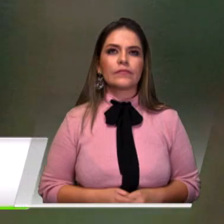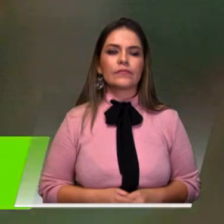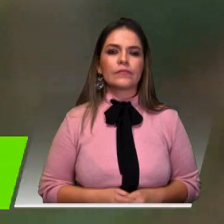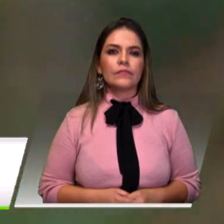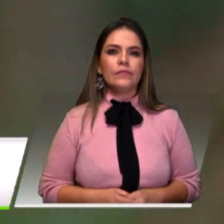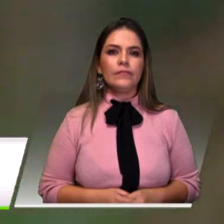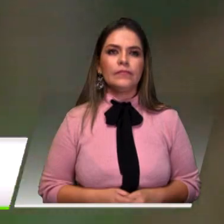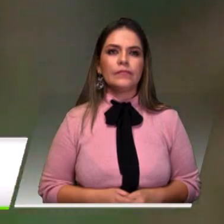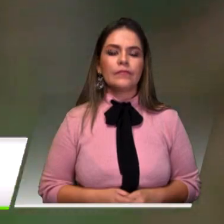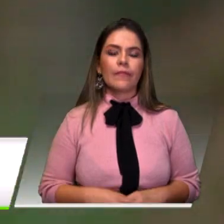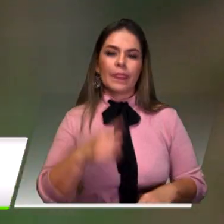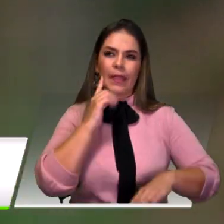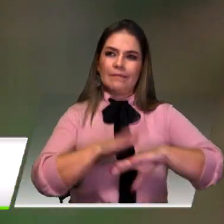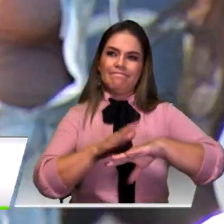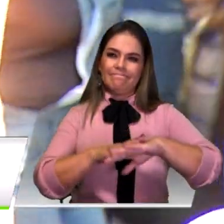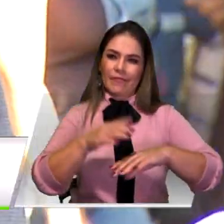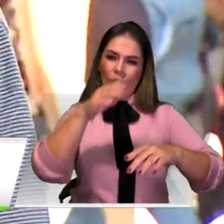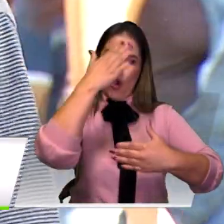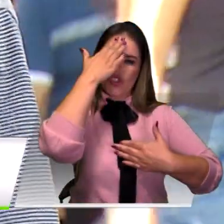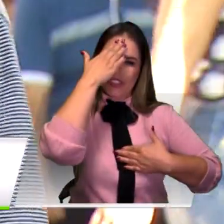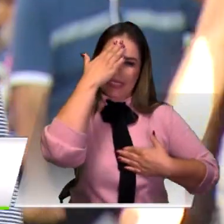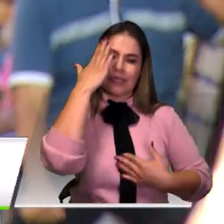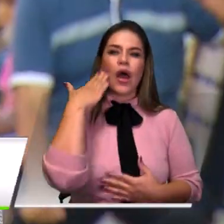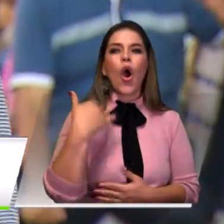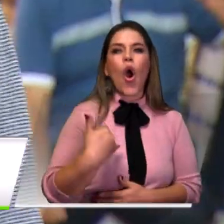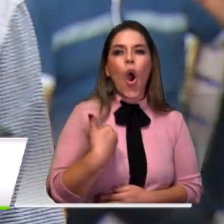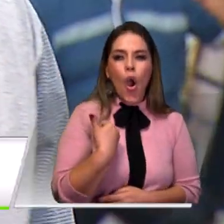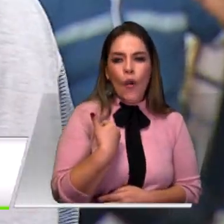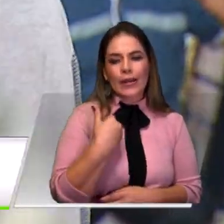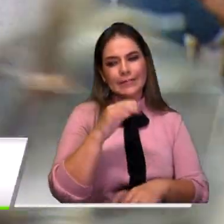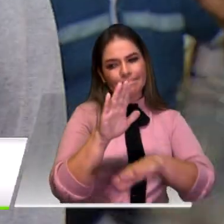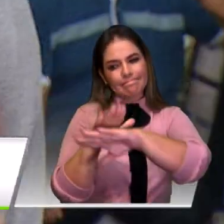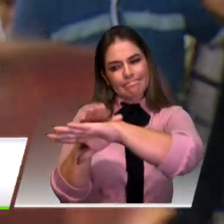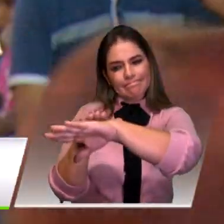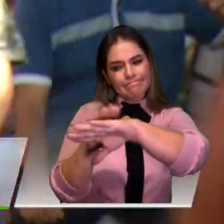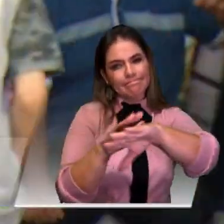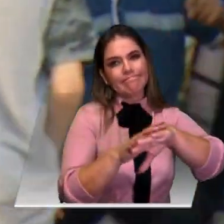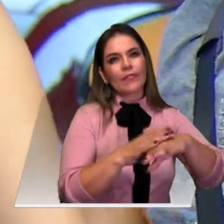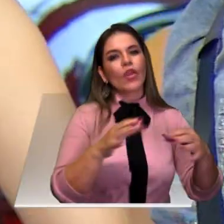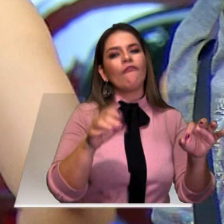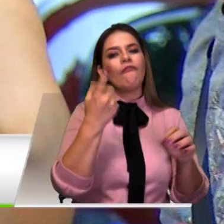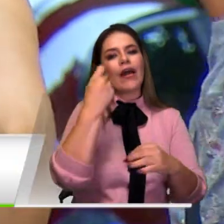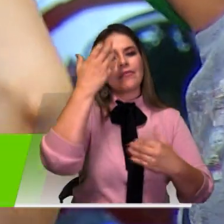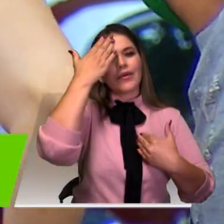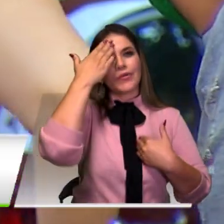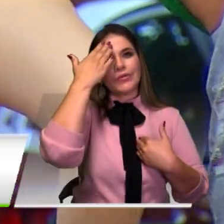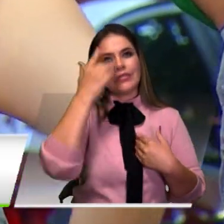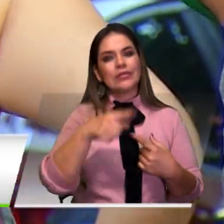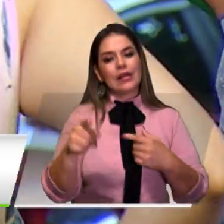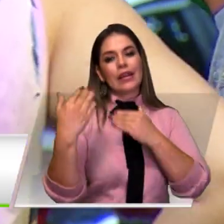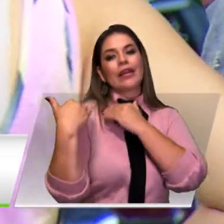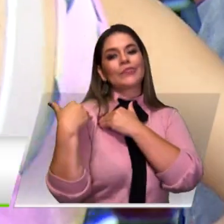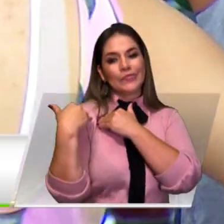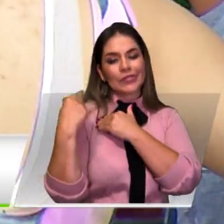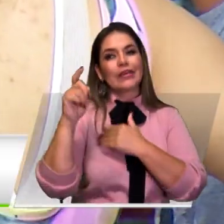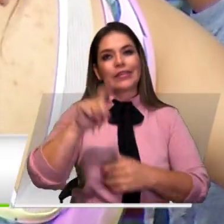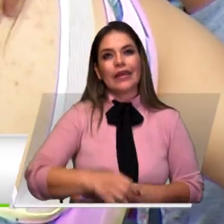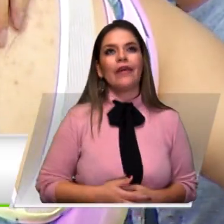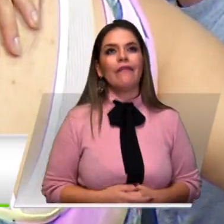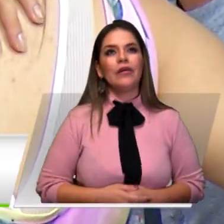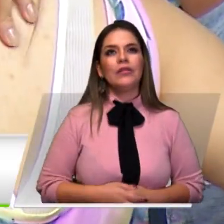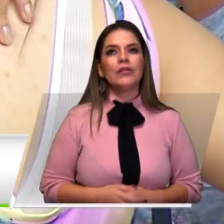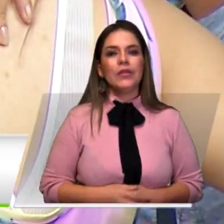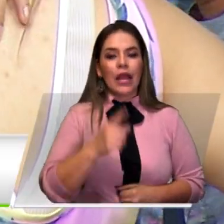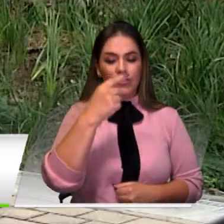La campaña busca concienciar a los adolescentes y adultos jóvenes porque, de acuerdo con los expertos, tienen responsabilidad en la transmisión